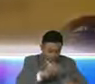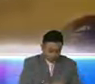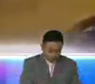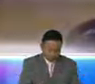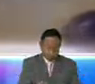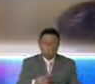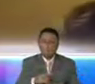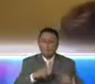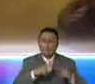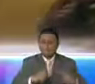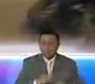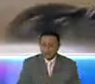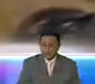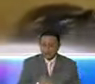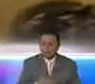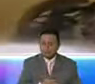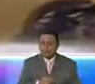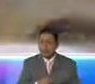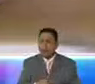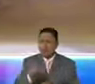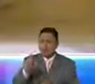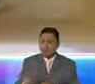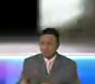si tienen relación con otros delitos.